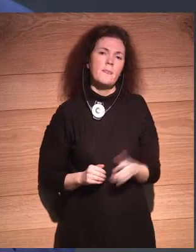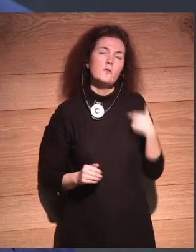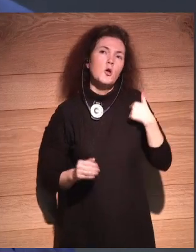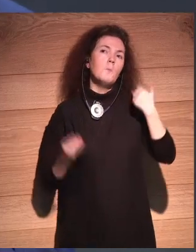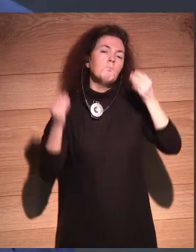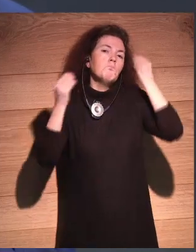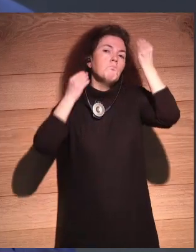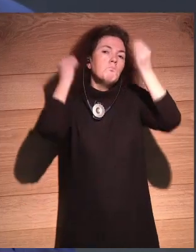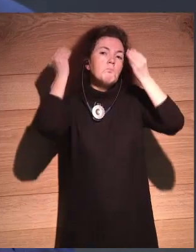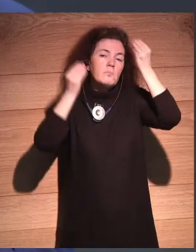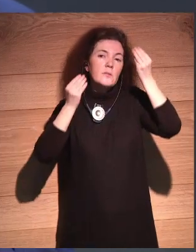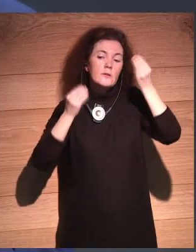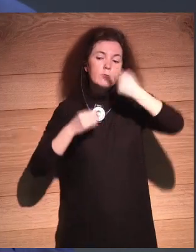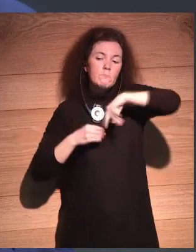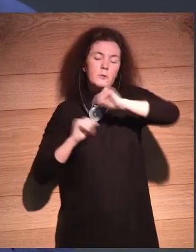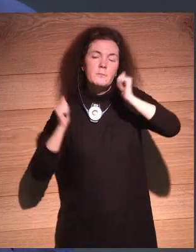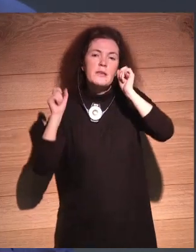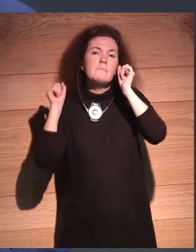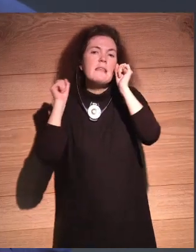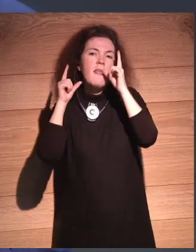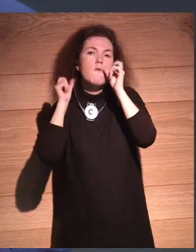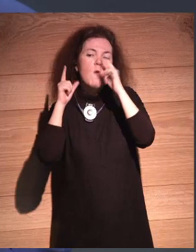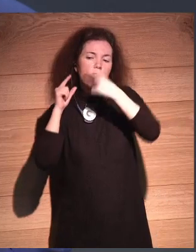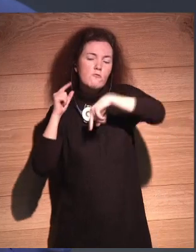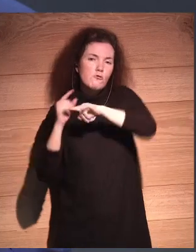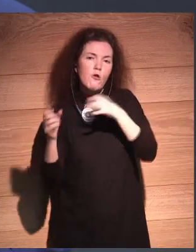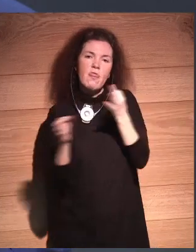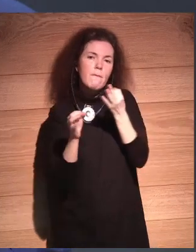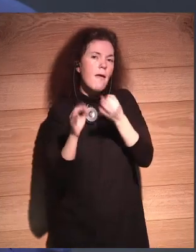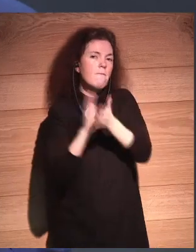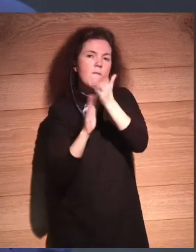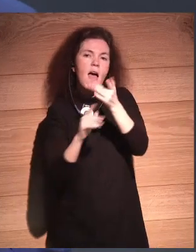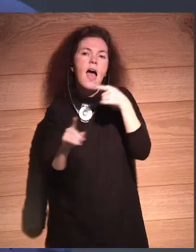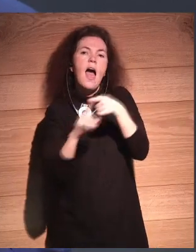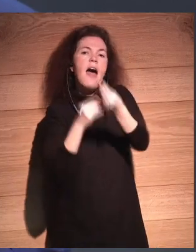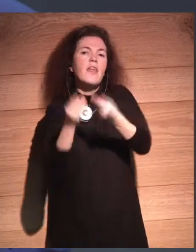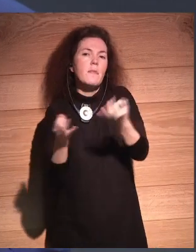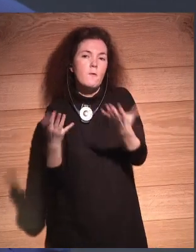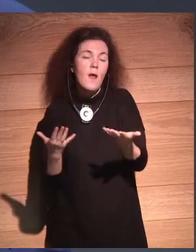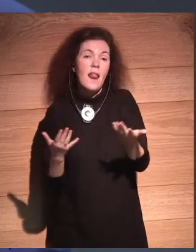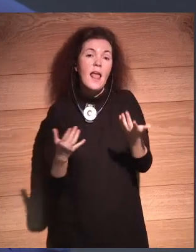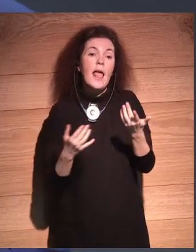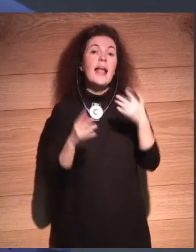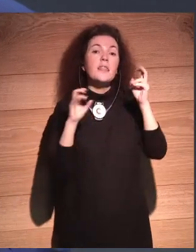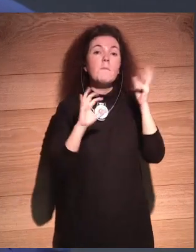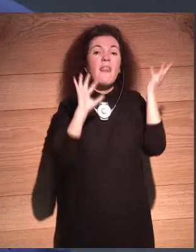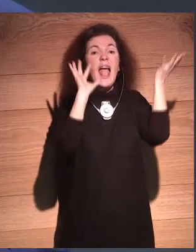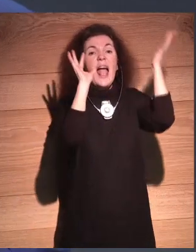Yo creo que ya nos estamos dando cuenta de qué es lo que tenemos que hacer. Y a diferencia del cambio